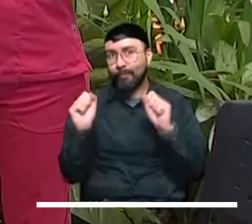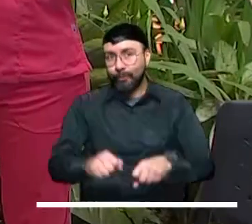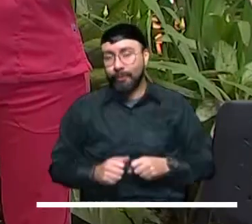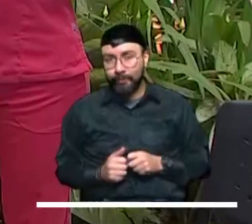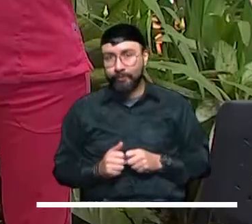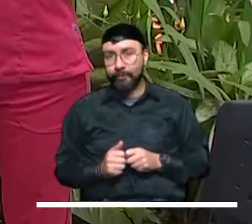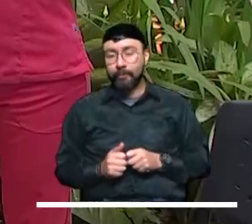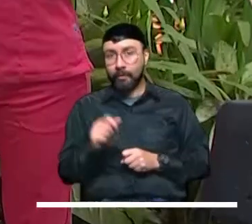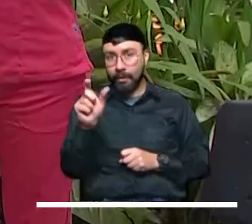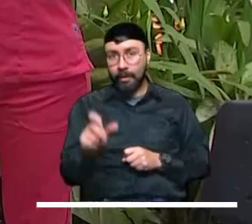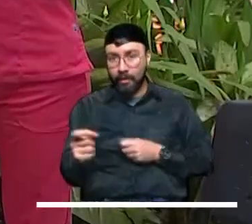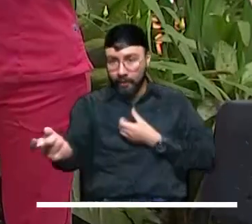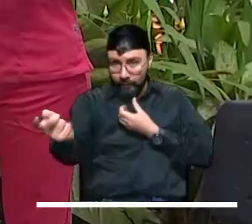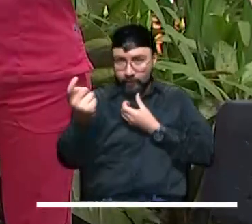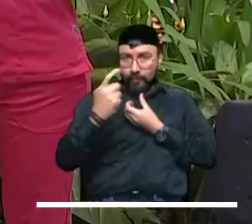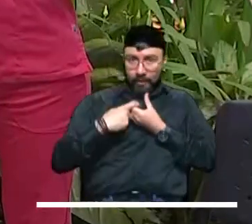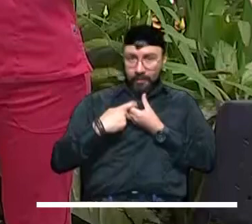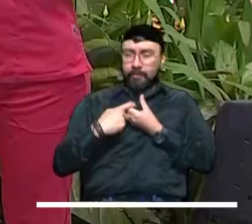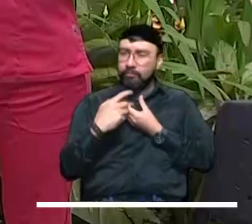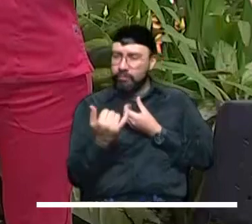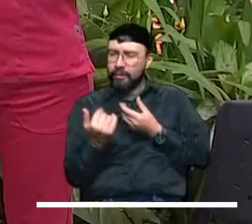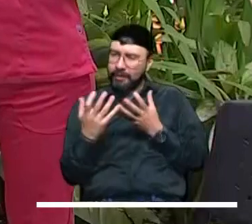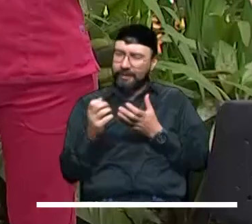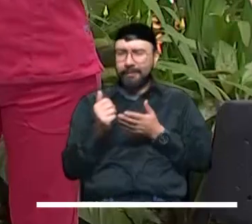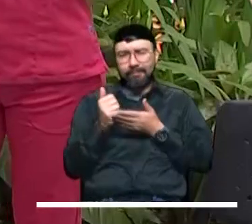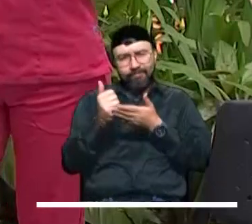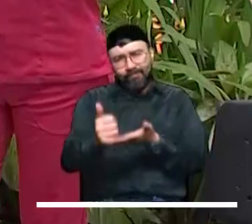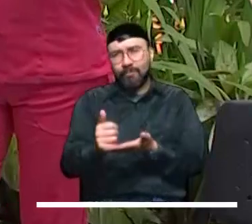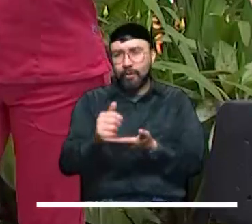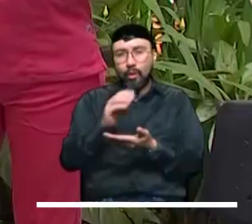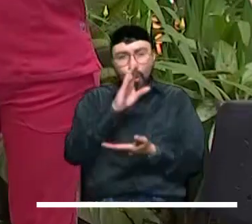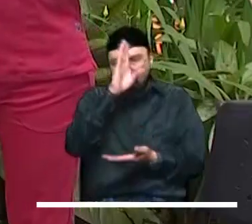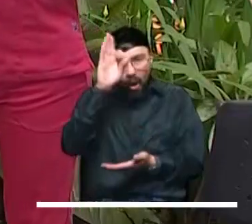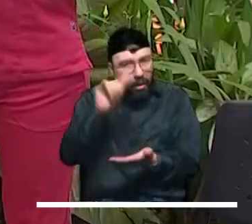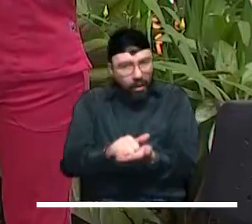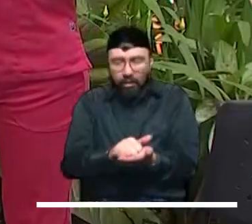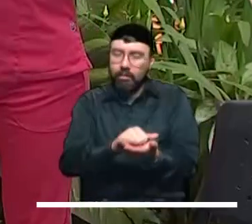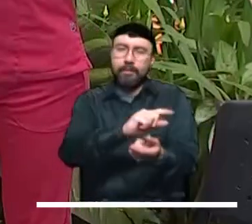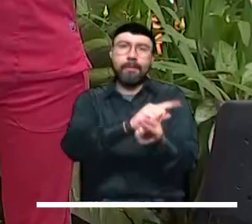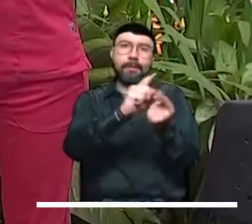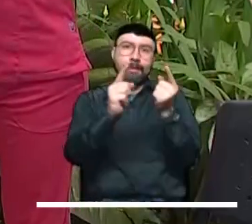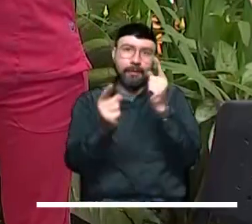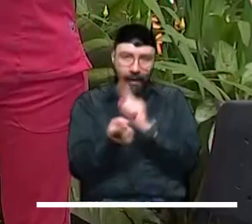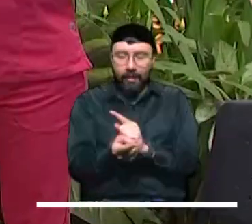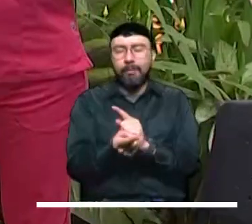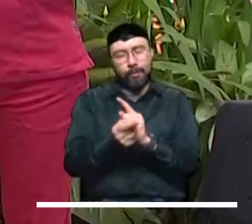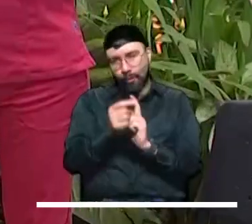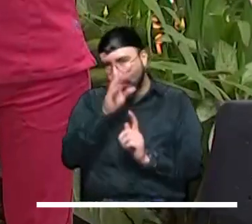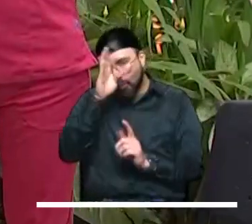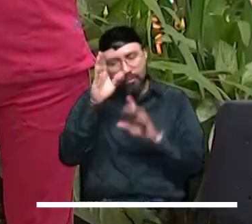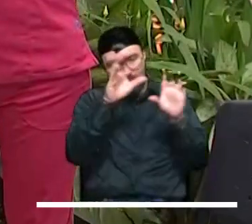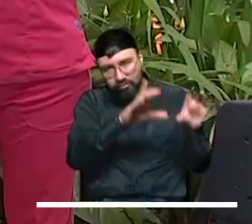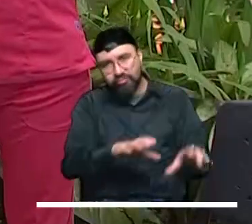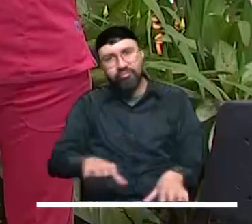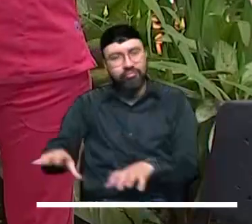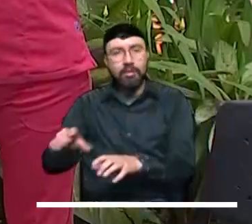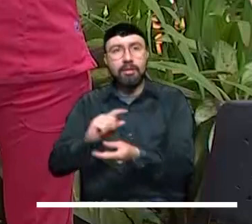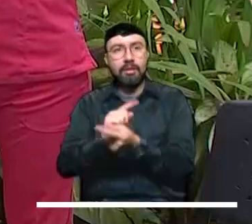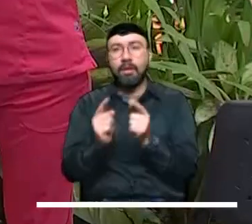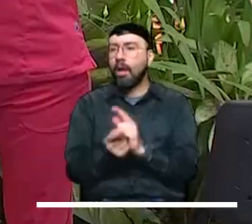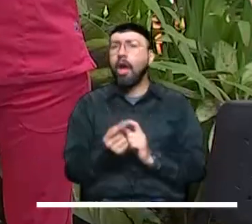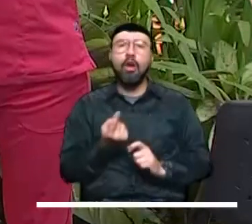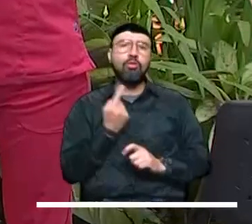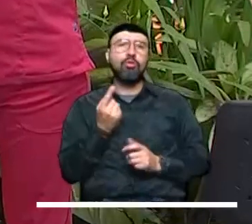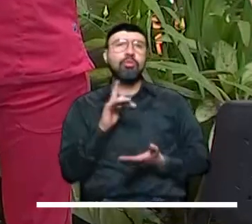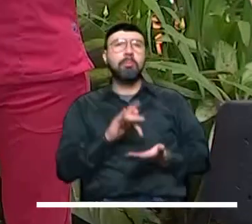cuando se ingresa acá es iniciar un cambio de hábitos, que estos deben ser permanentes, no solamente durante la semana que se está